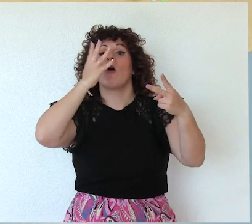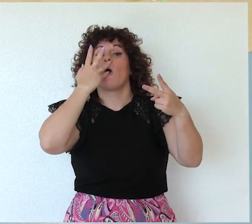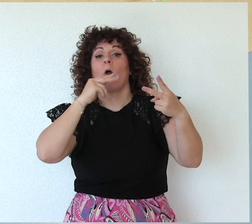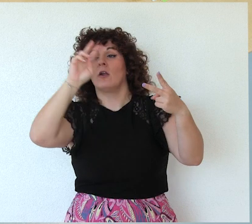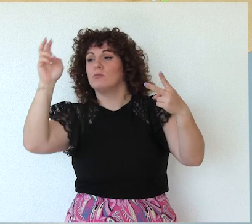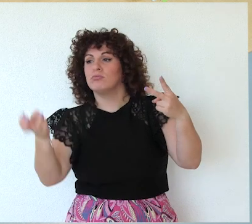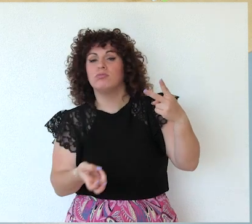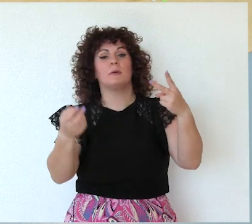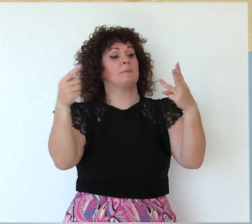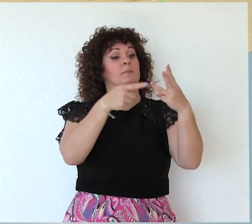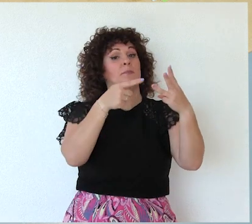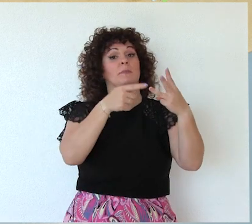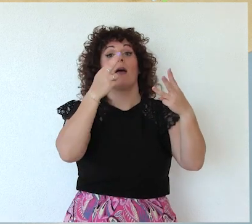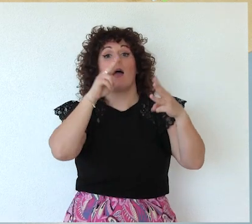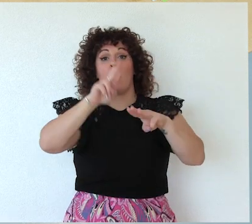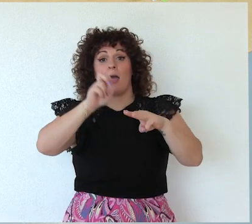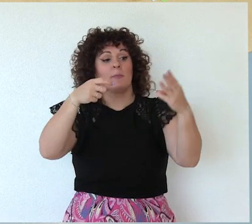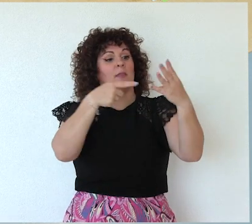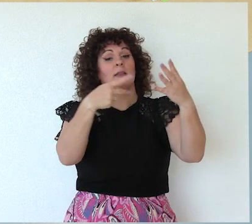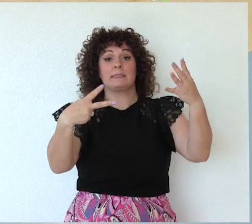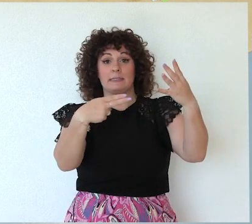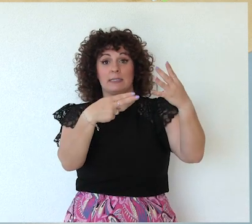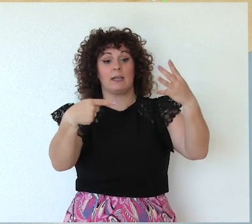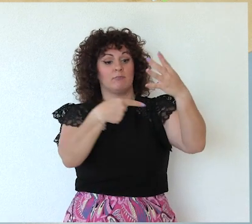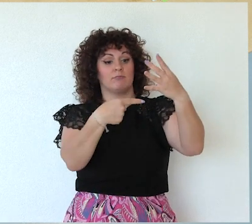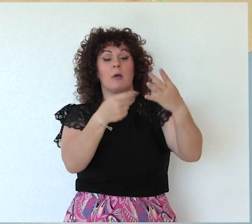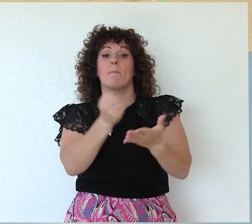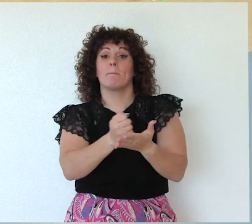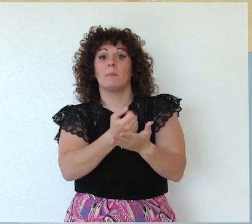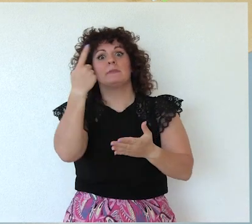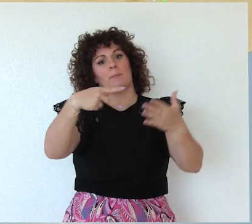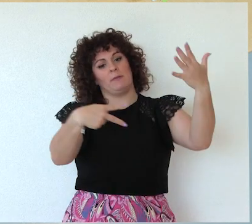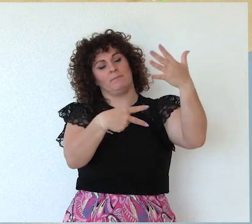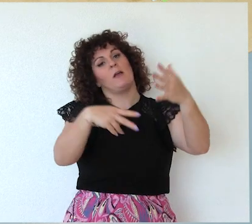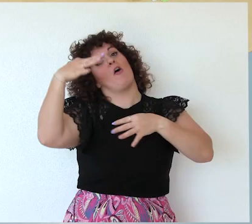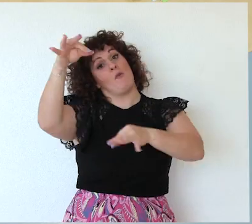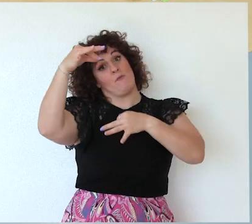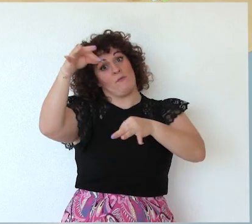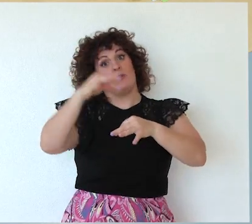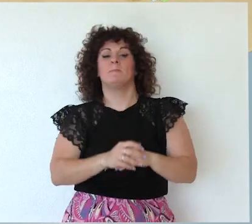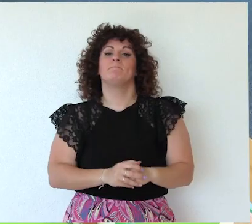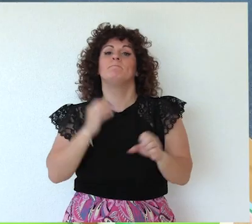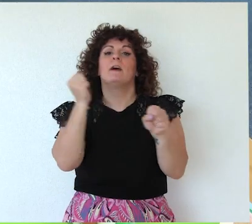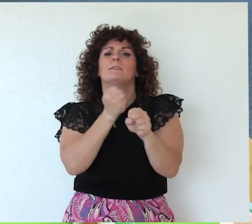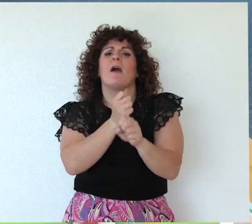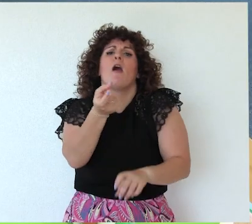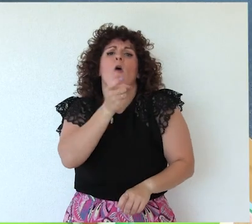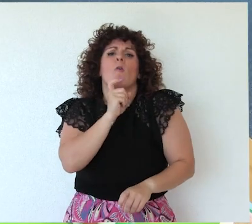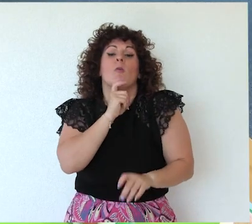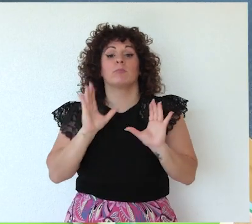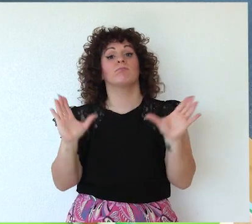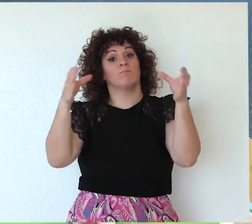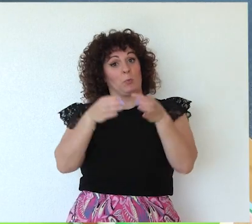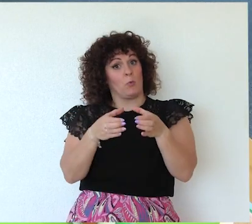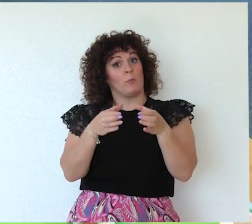colores, lápiz, tijeras y pegamento y folios. Vamos a trabajar en